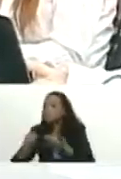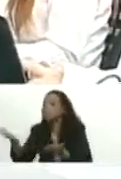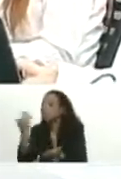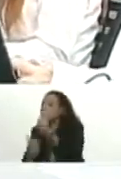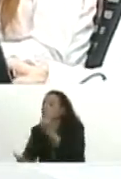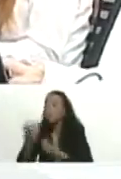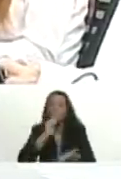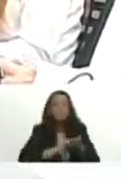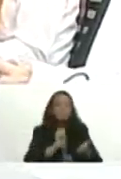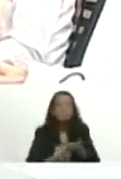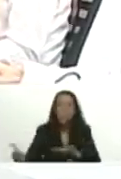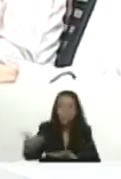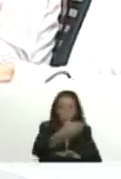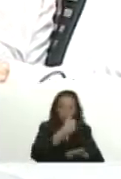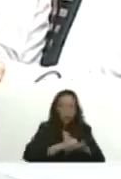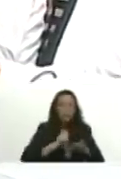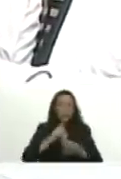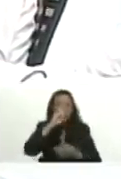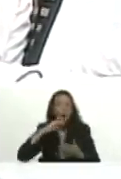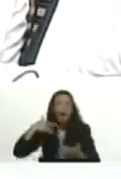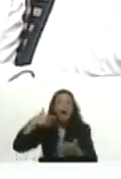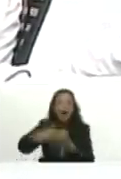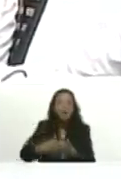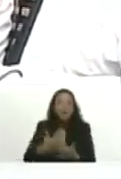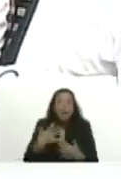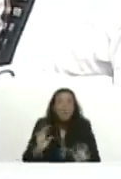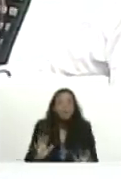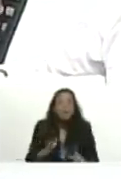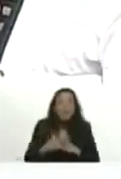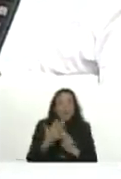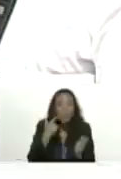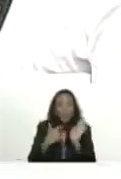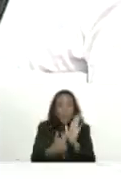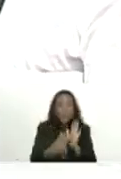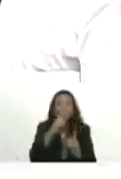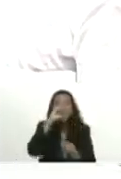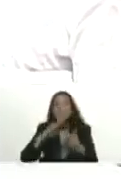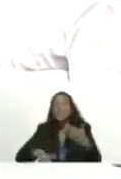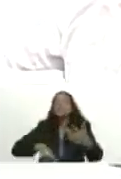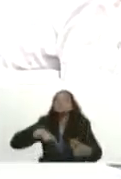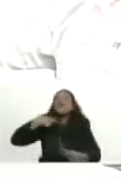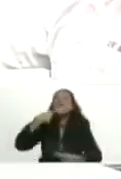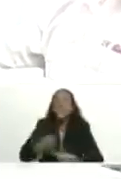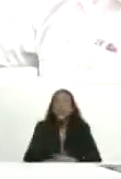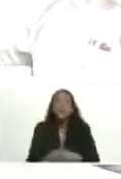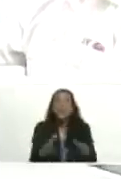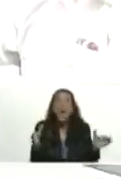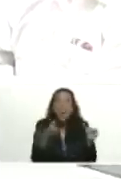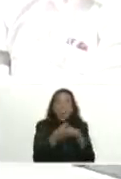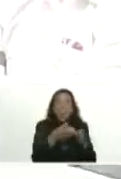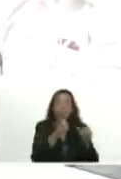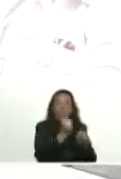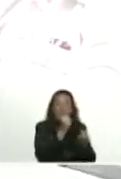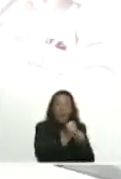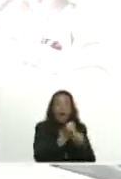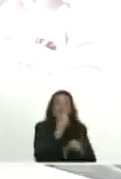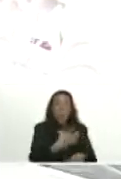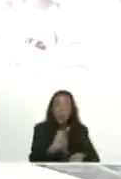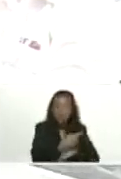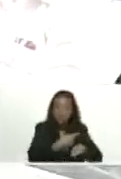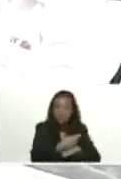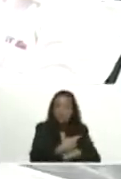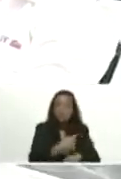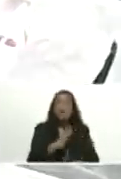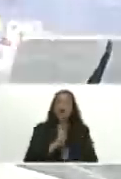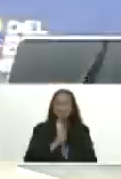popular. Y es lo que ha pasado en un año. Puedo decir, un año después, el 1x10 del buen gobierno